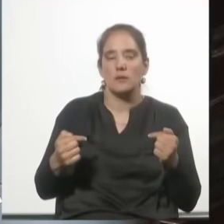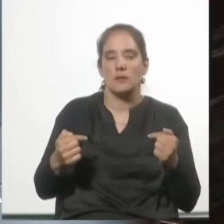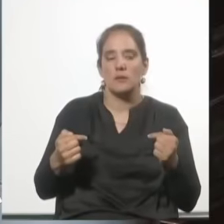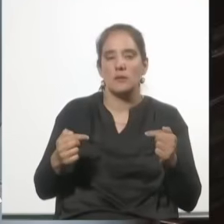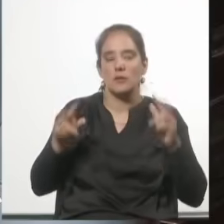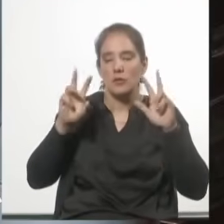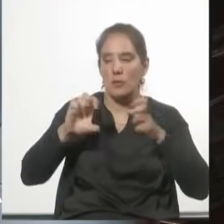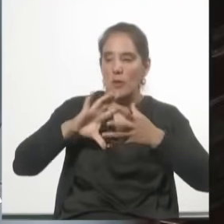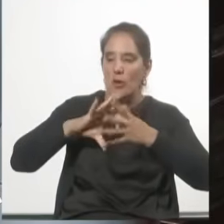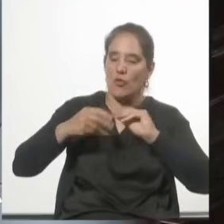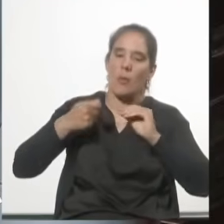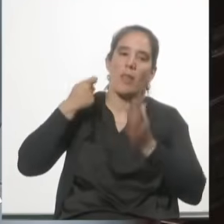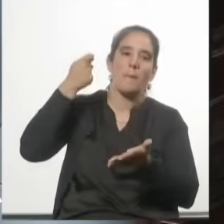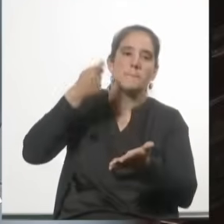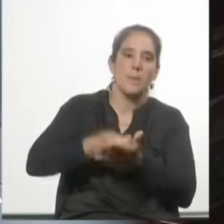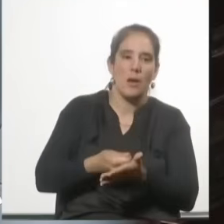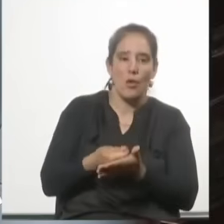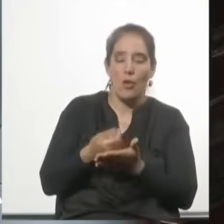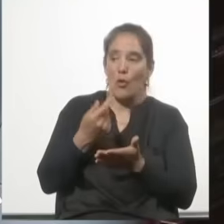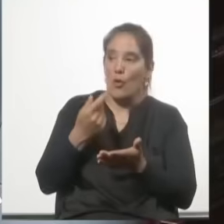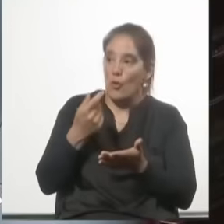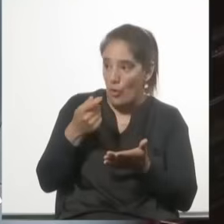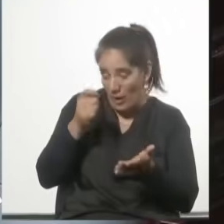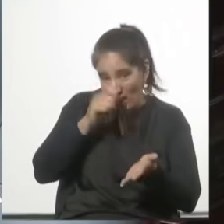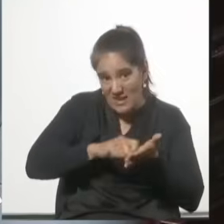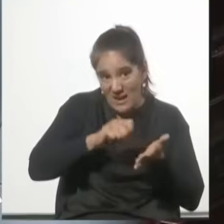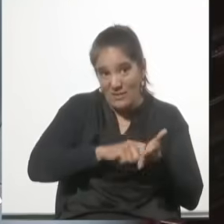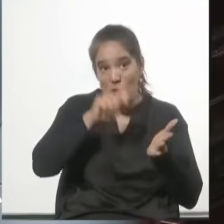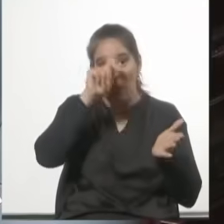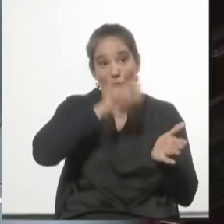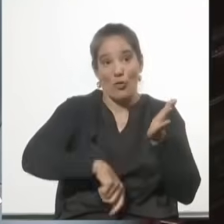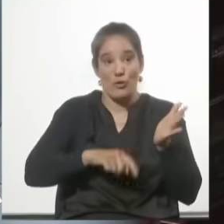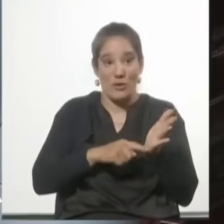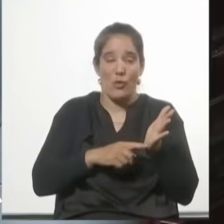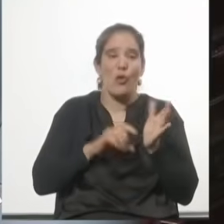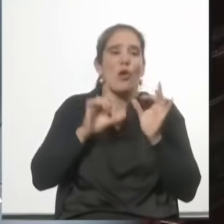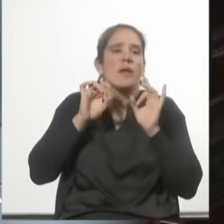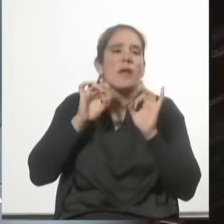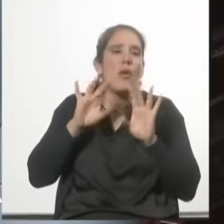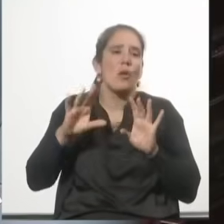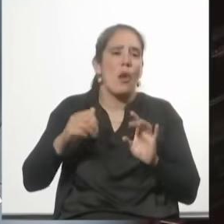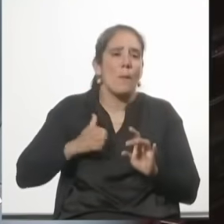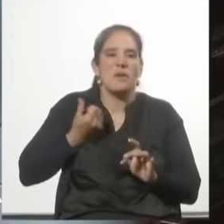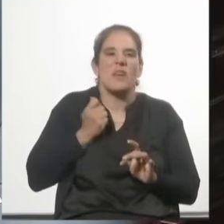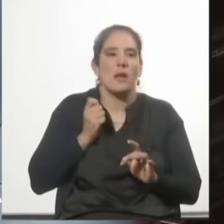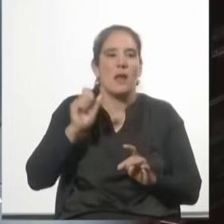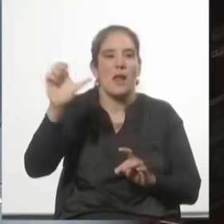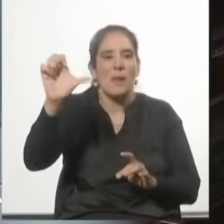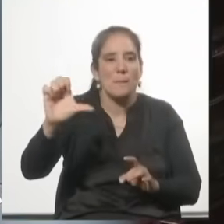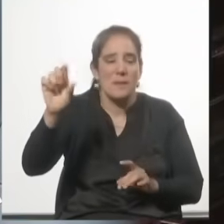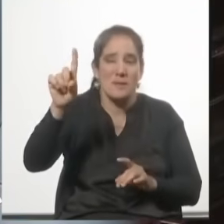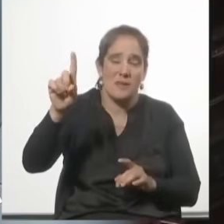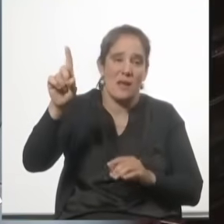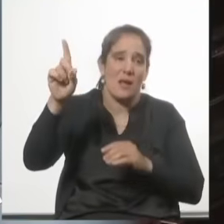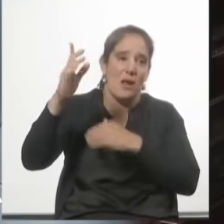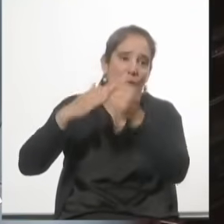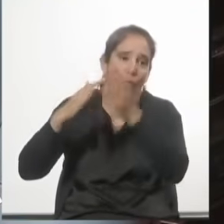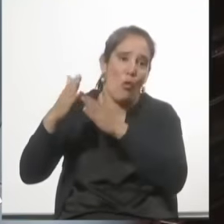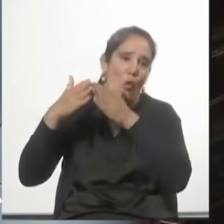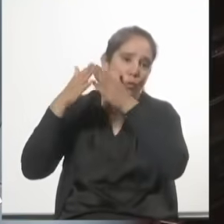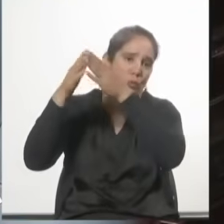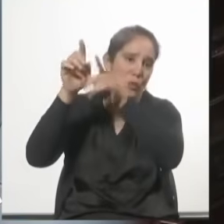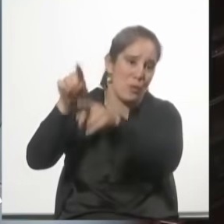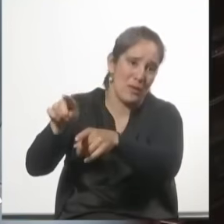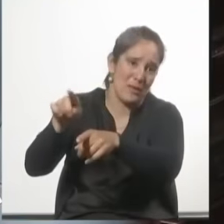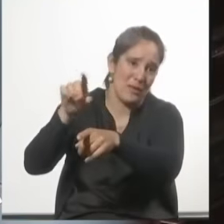el mecanismo de pago ideado en el contrato para estricta y conveniente ventaja del constructor. Para estricta y